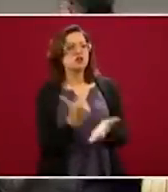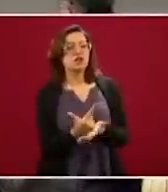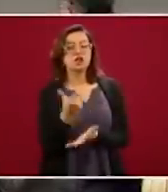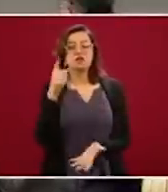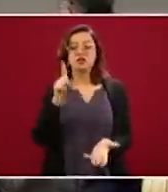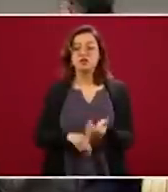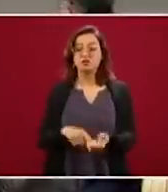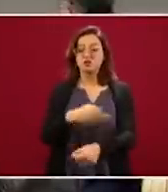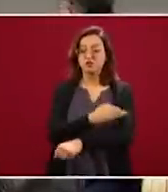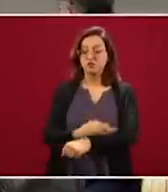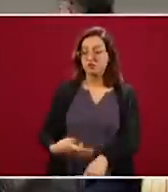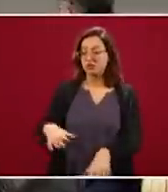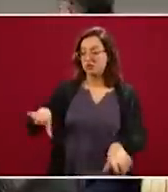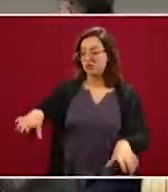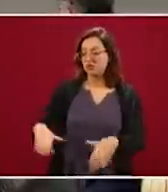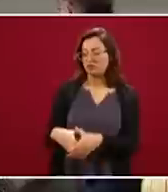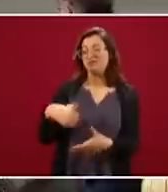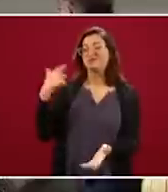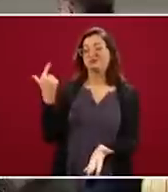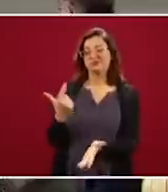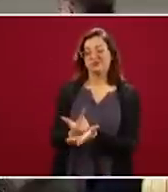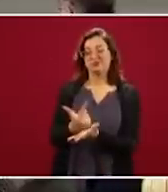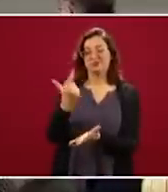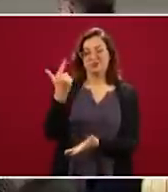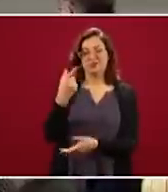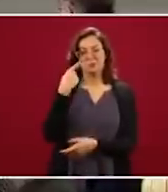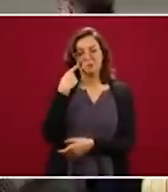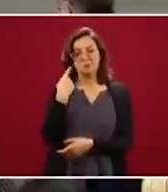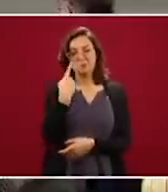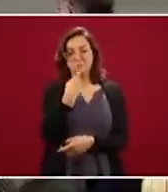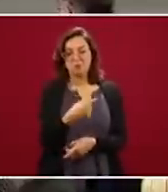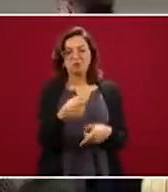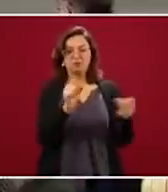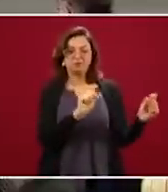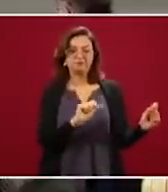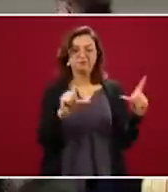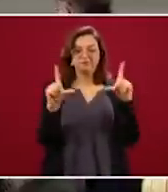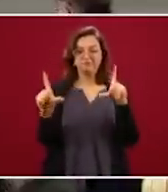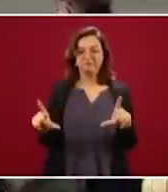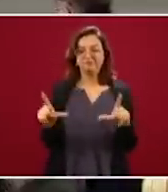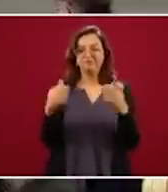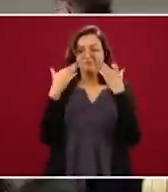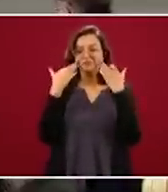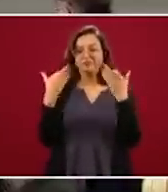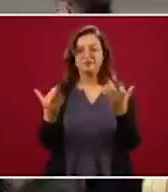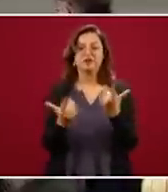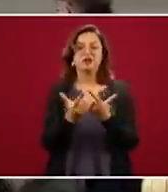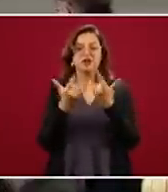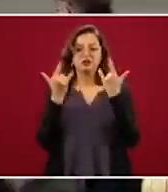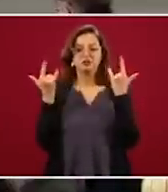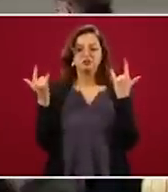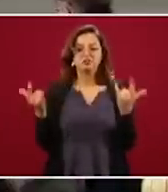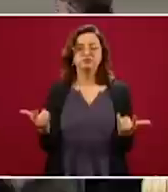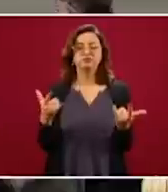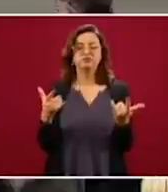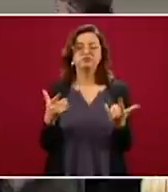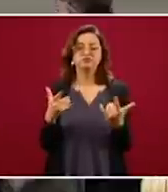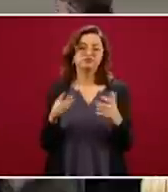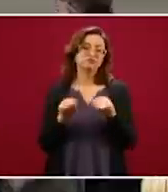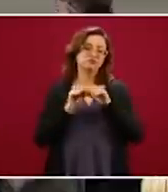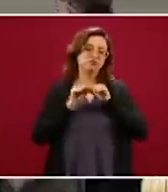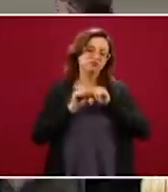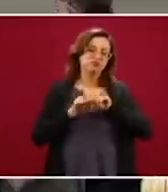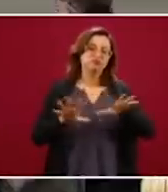a las comunidades. Así que pasamos, les vamos a mostrar algunos testimonios que van a estar ya en los